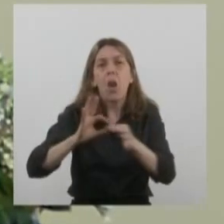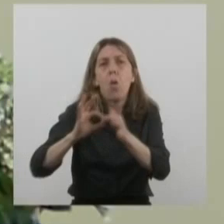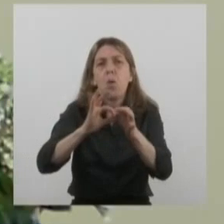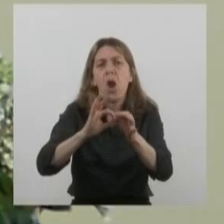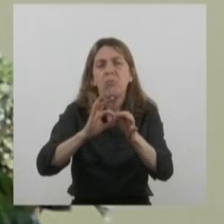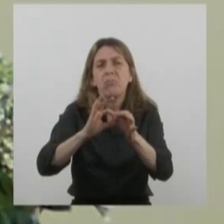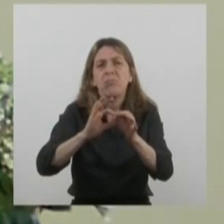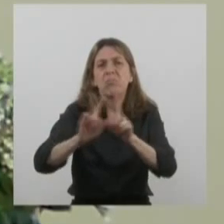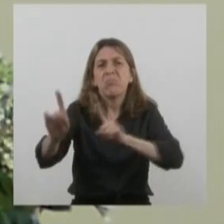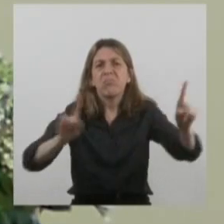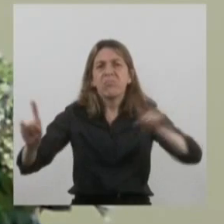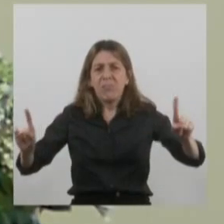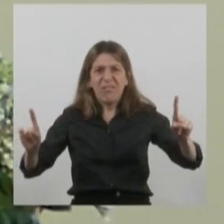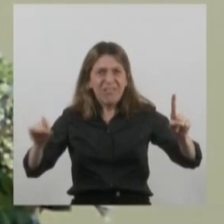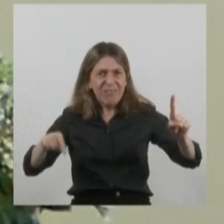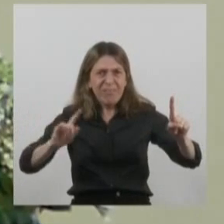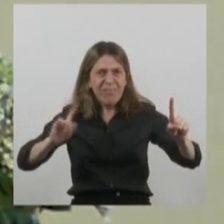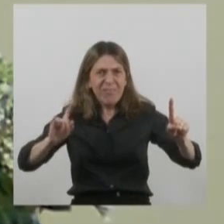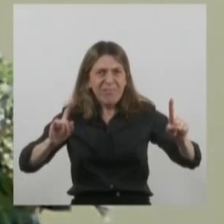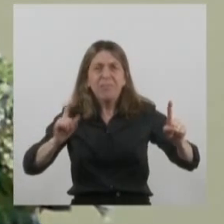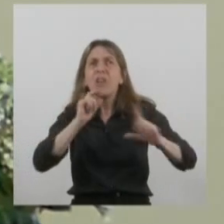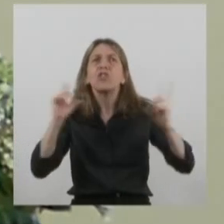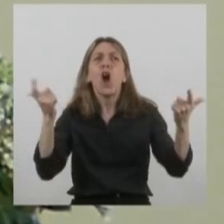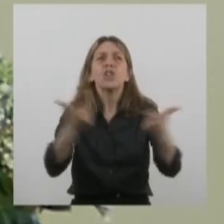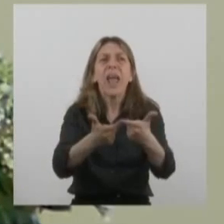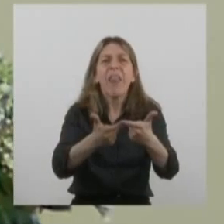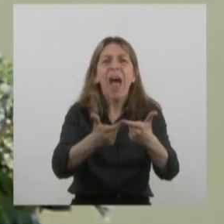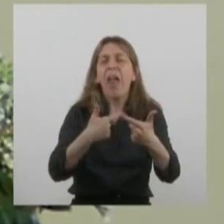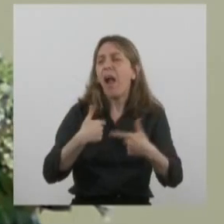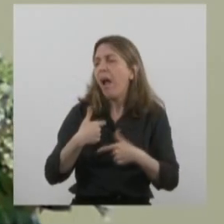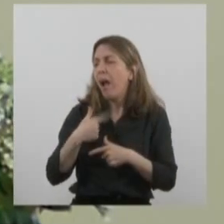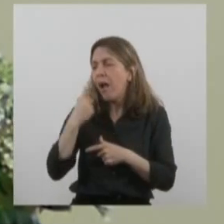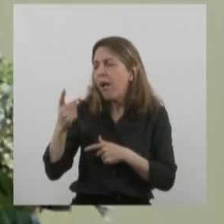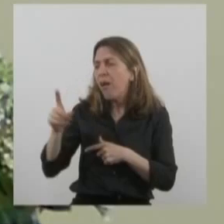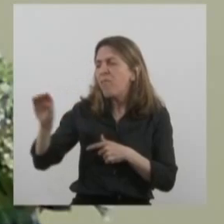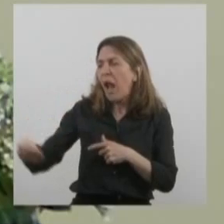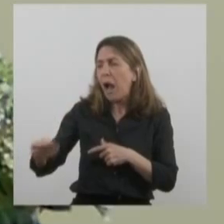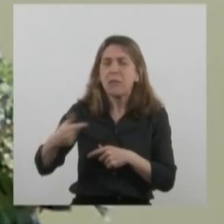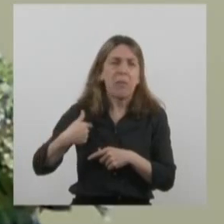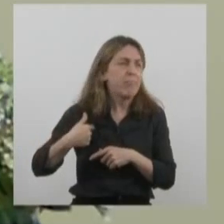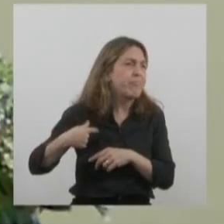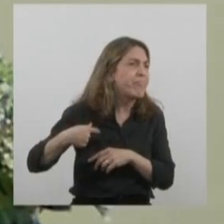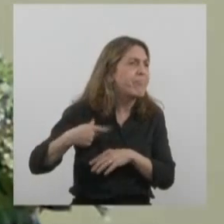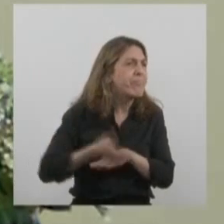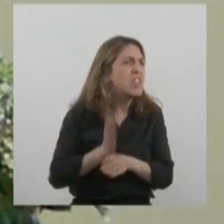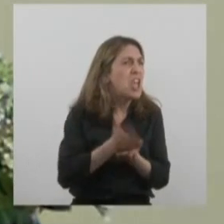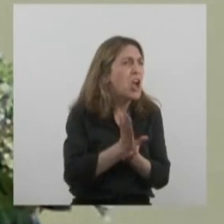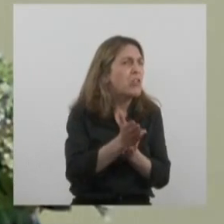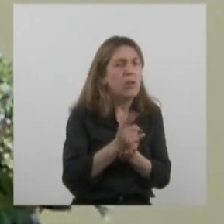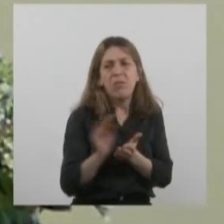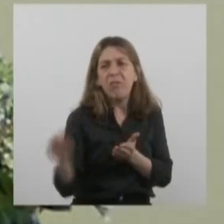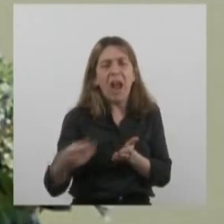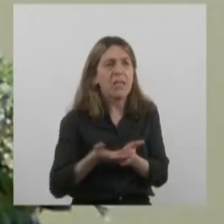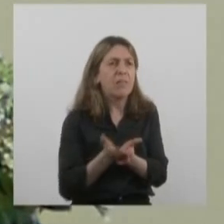No hay ninguna sociedad que pueda desarrollarse viendo cómo el otro está caído y seguir caminando como si el